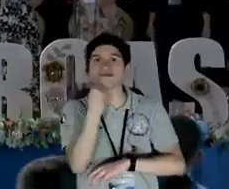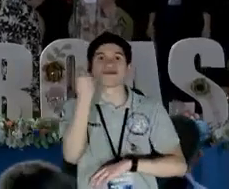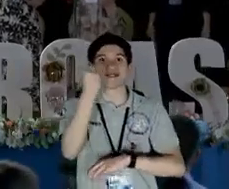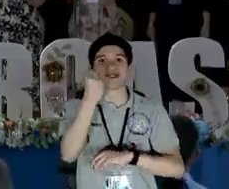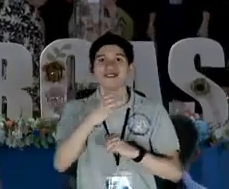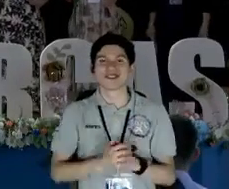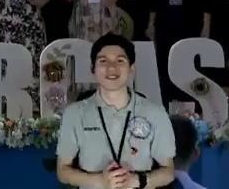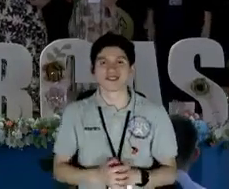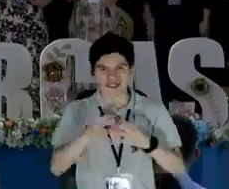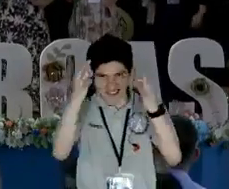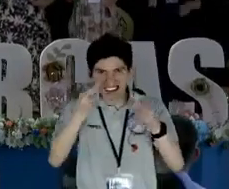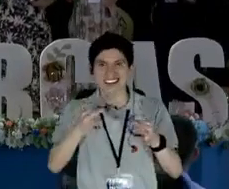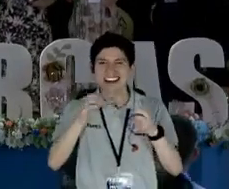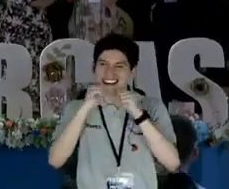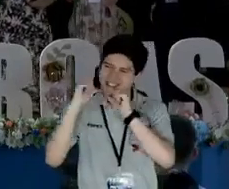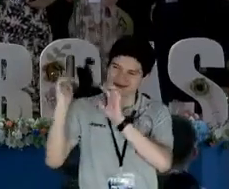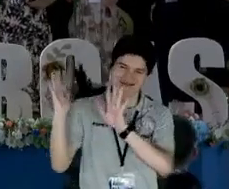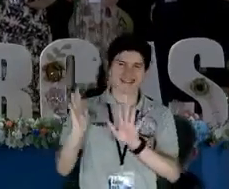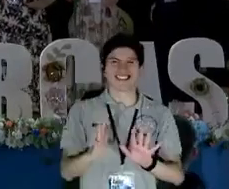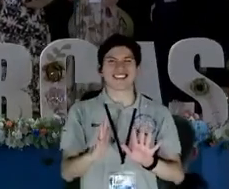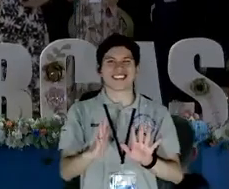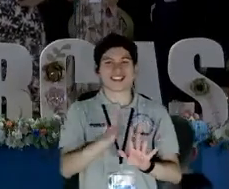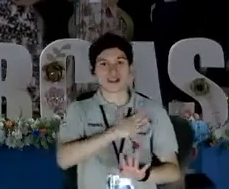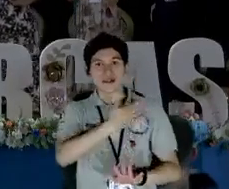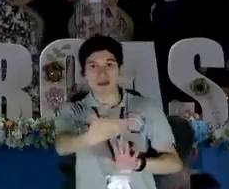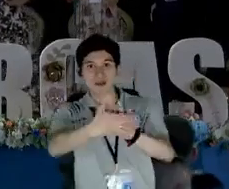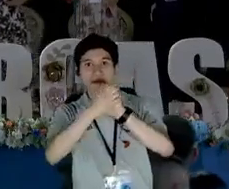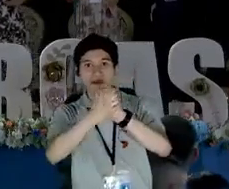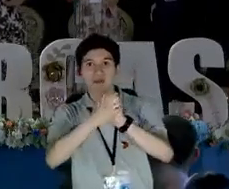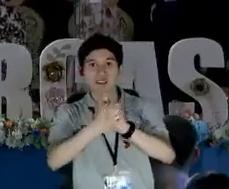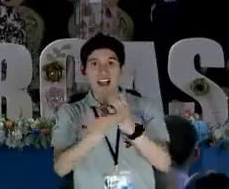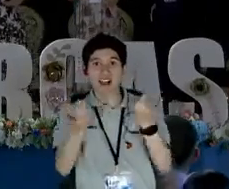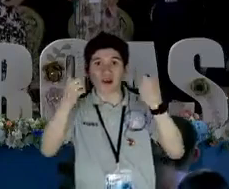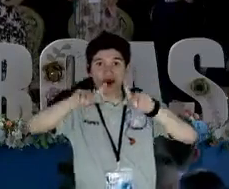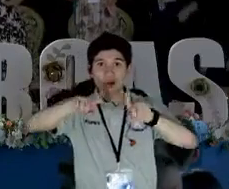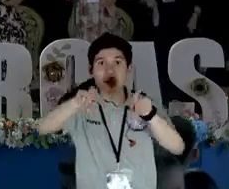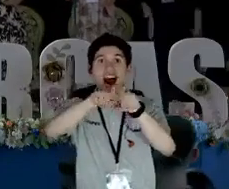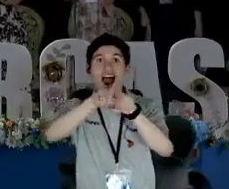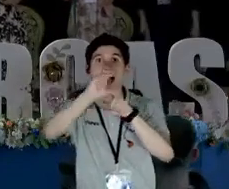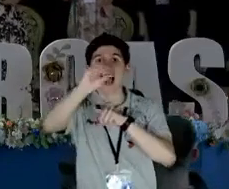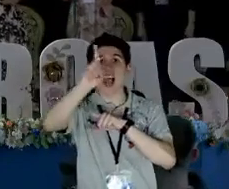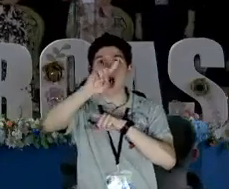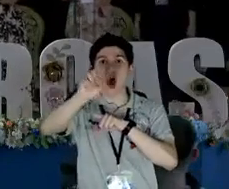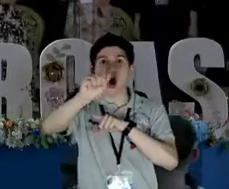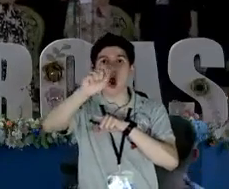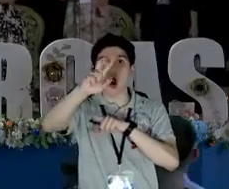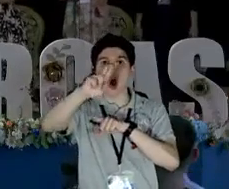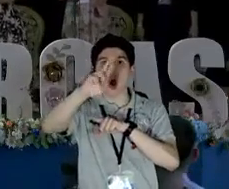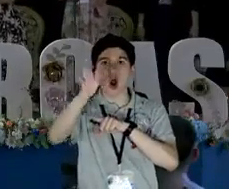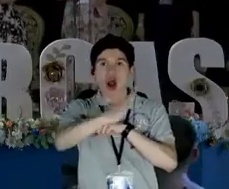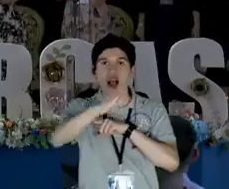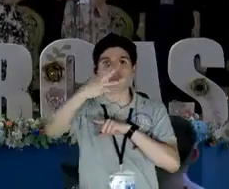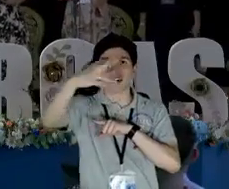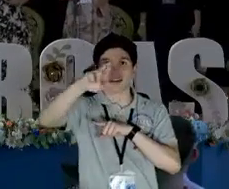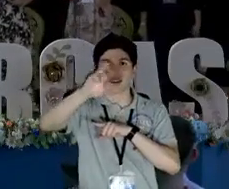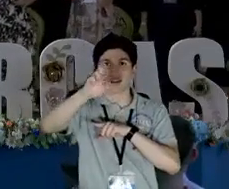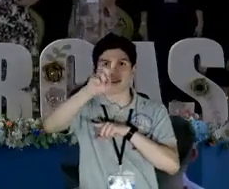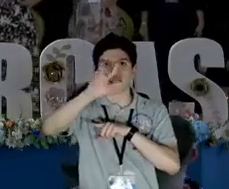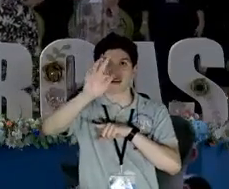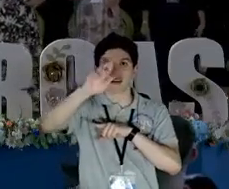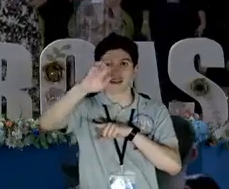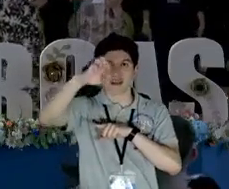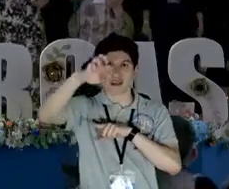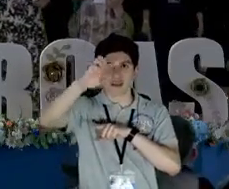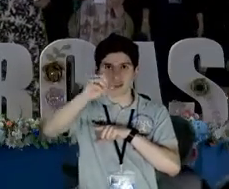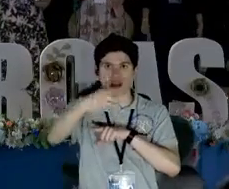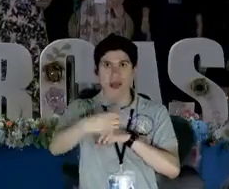Gloria al Señor, qué bendición. Saludar también a nuestro hermano Oscar Restrepo, integrante del consistorio